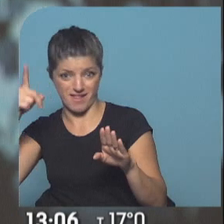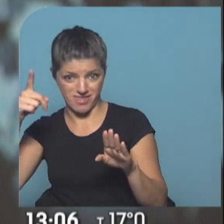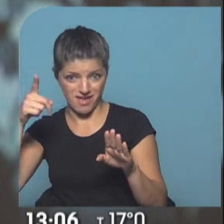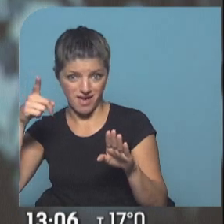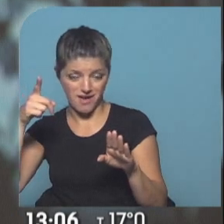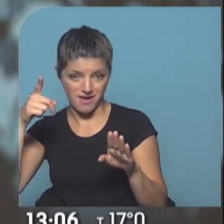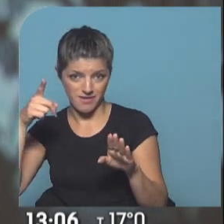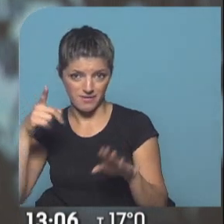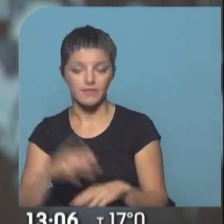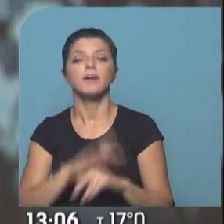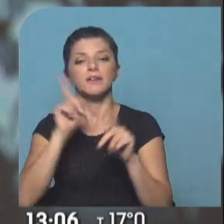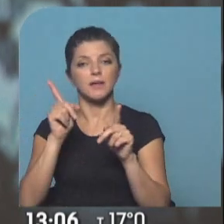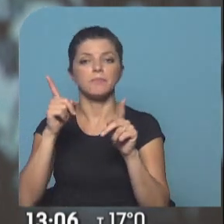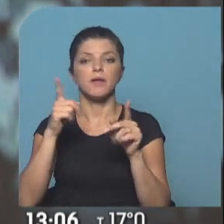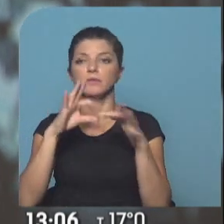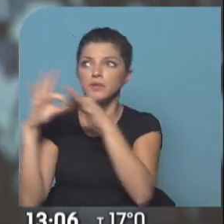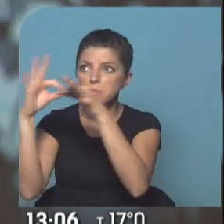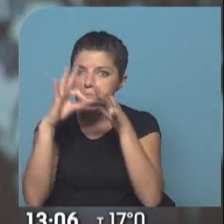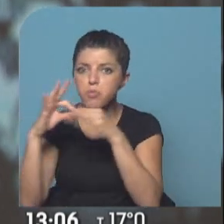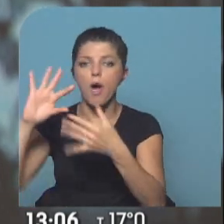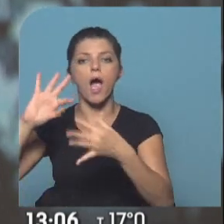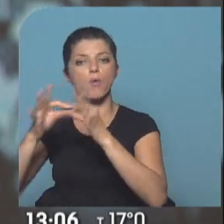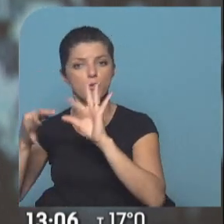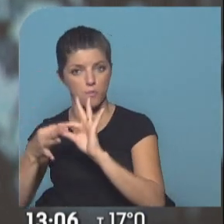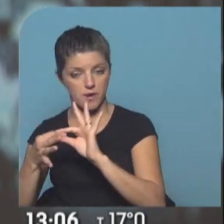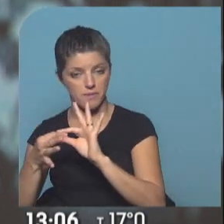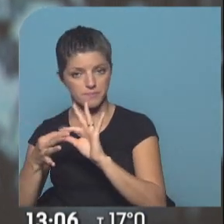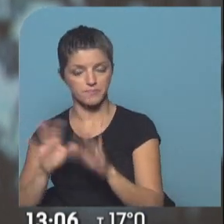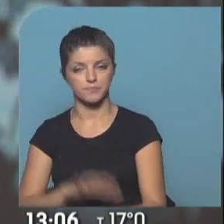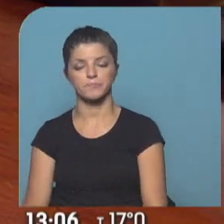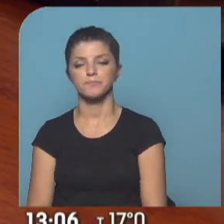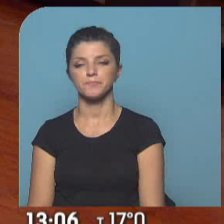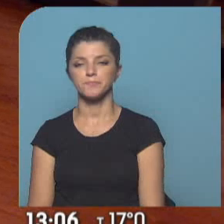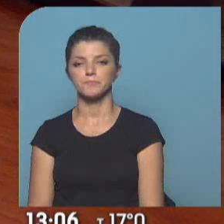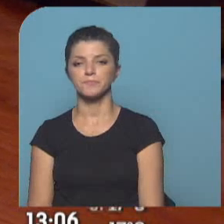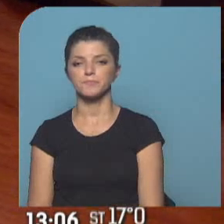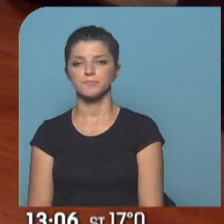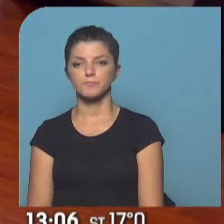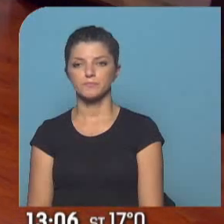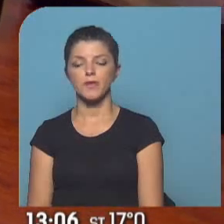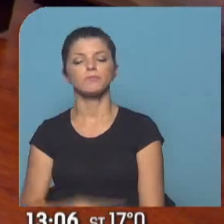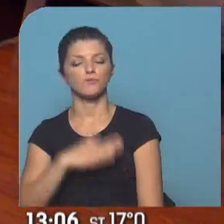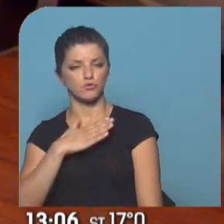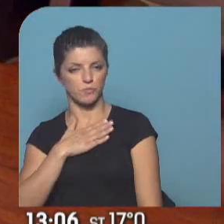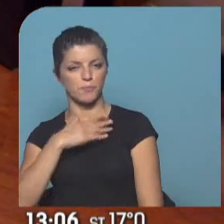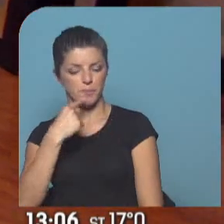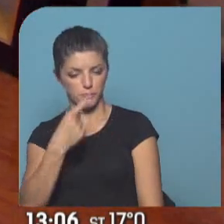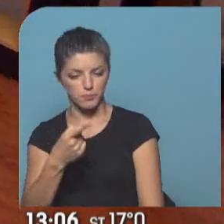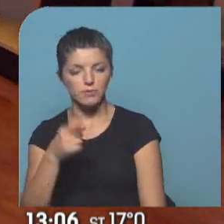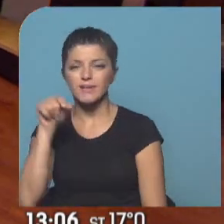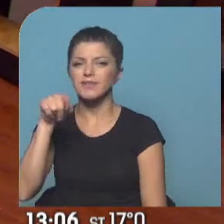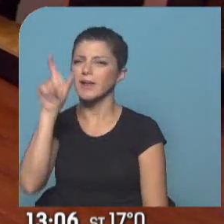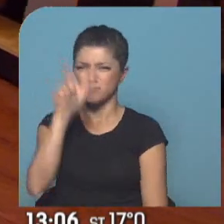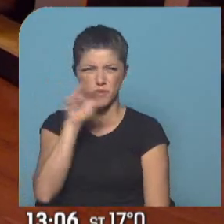muy integrada a Europa, muy cercana a Europa, digamos. Entonces, mi pregunta sería, este sentimiento, esta sensación de opresión